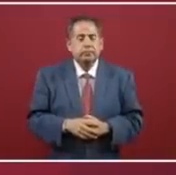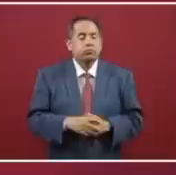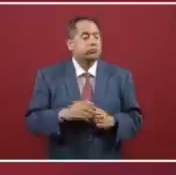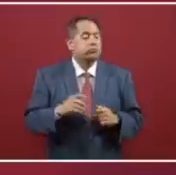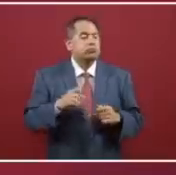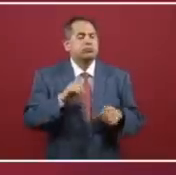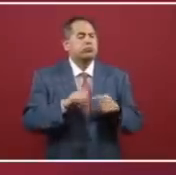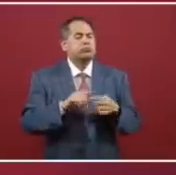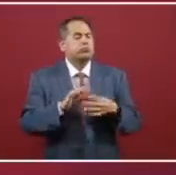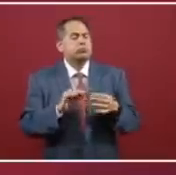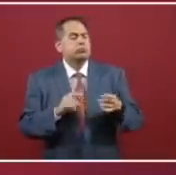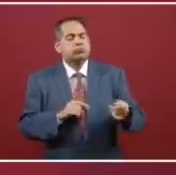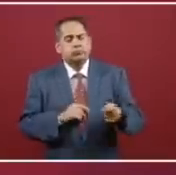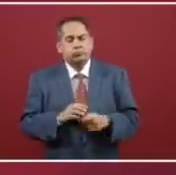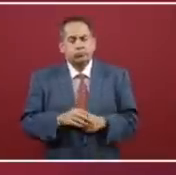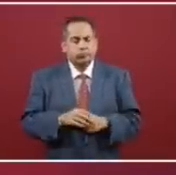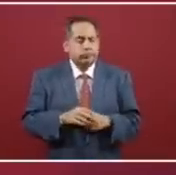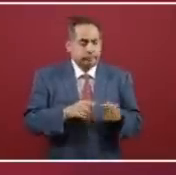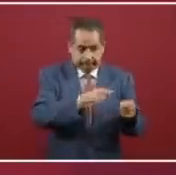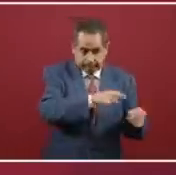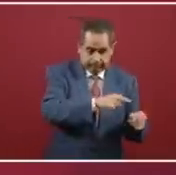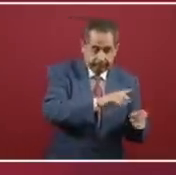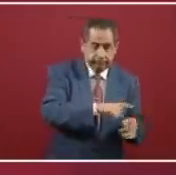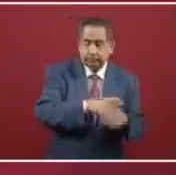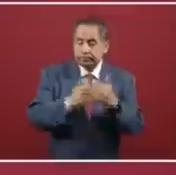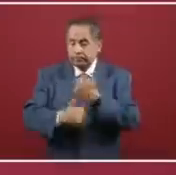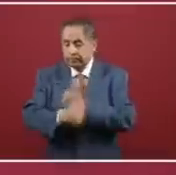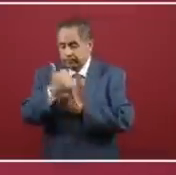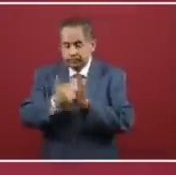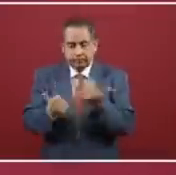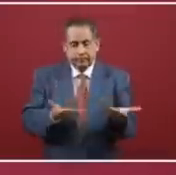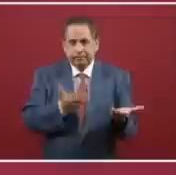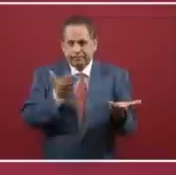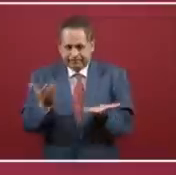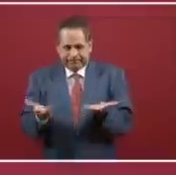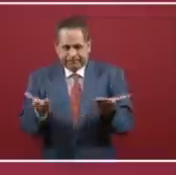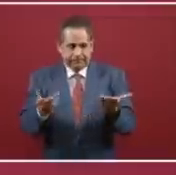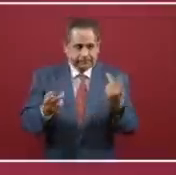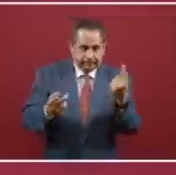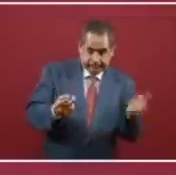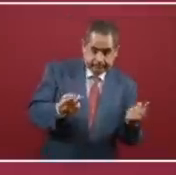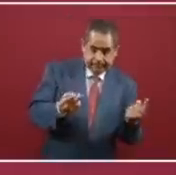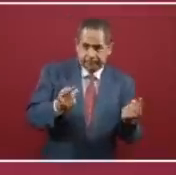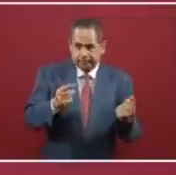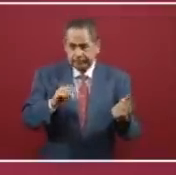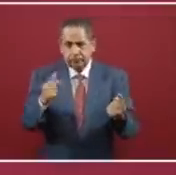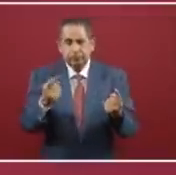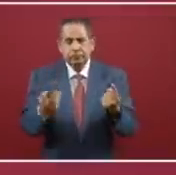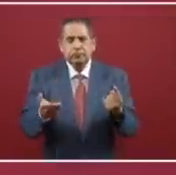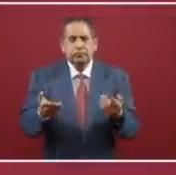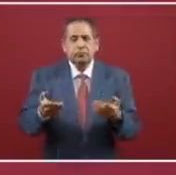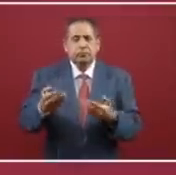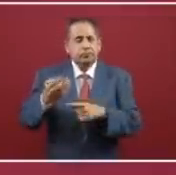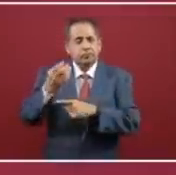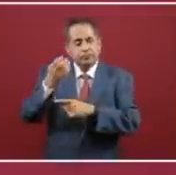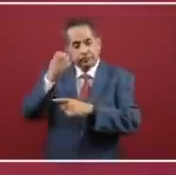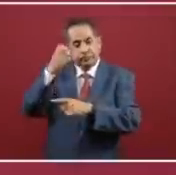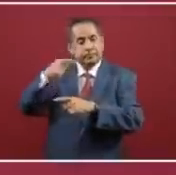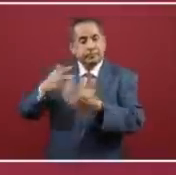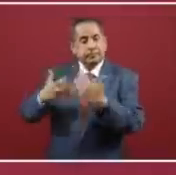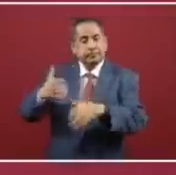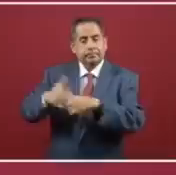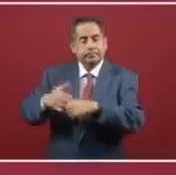y le toca competir en la licitación con una empresa de carlos